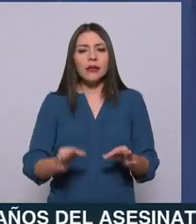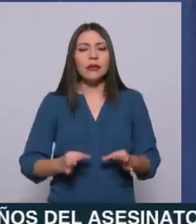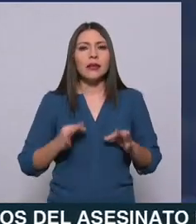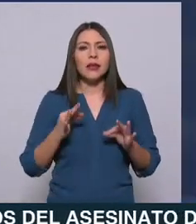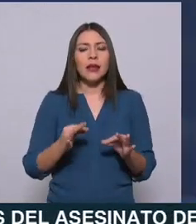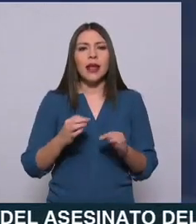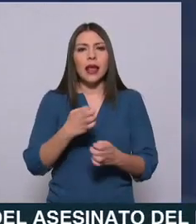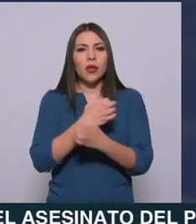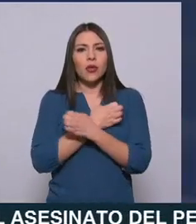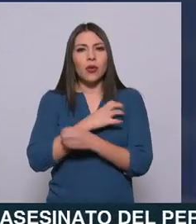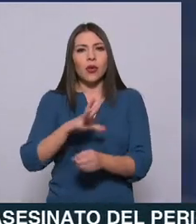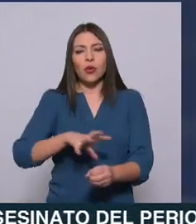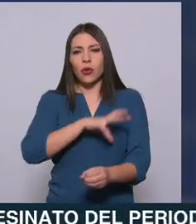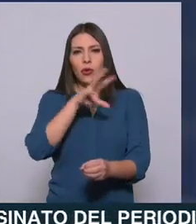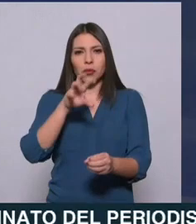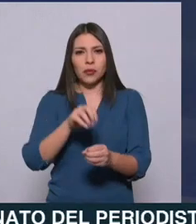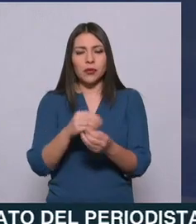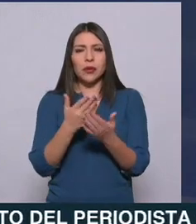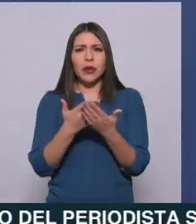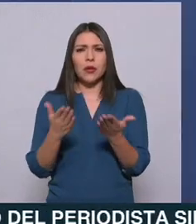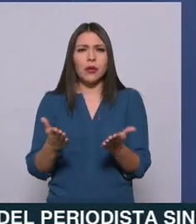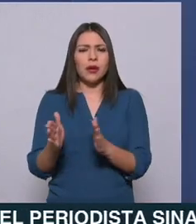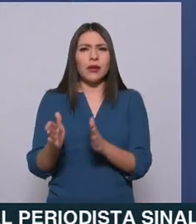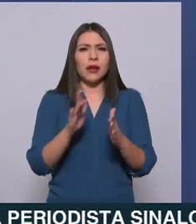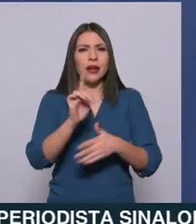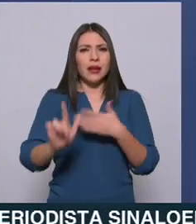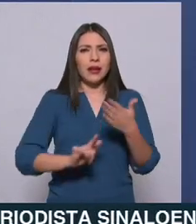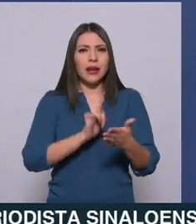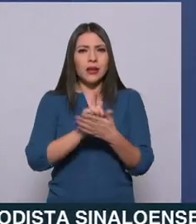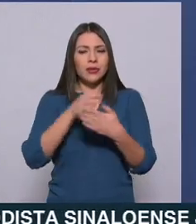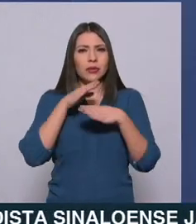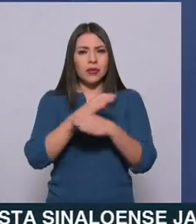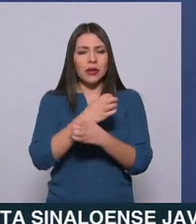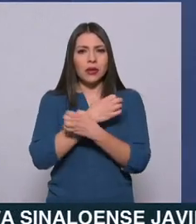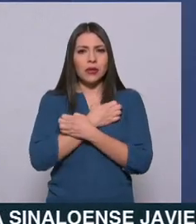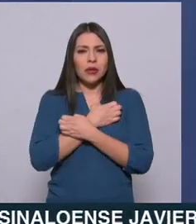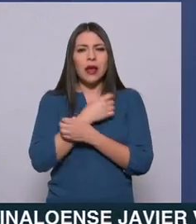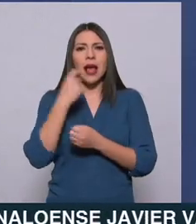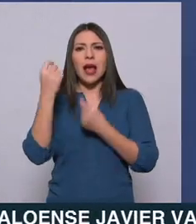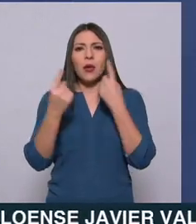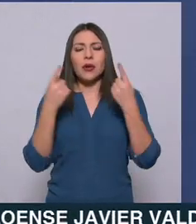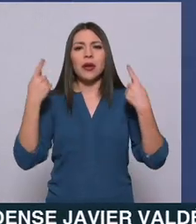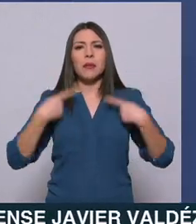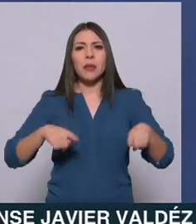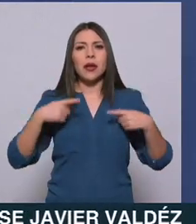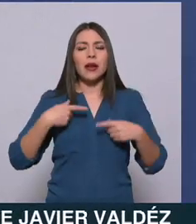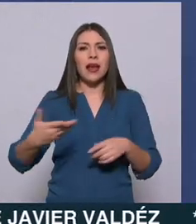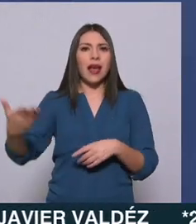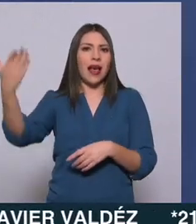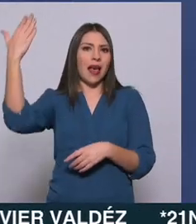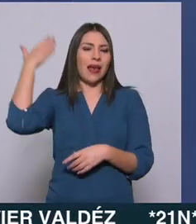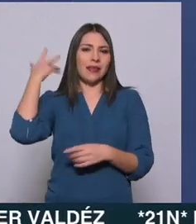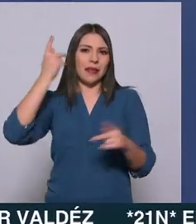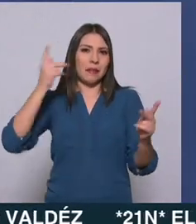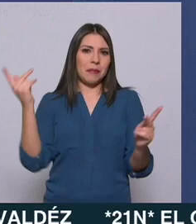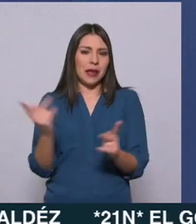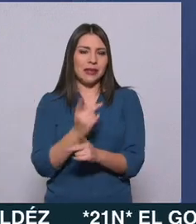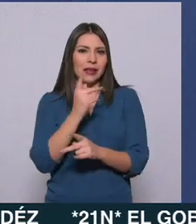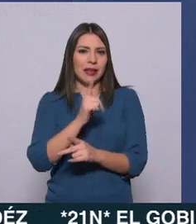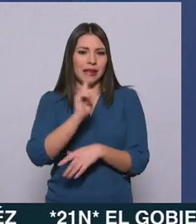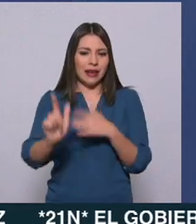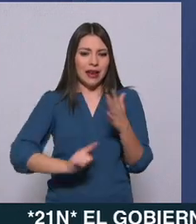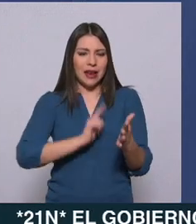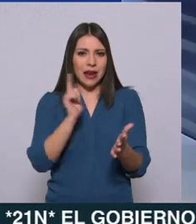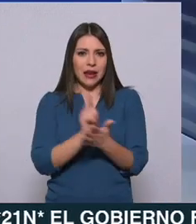con esta reforma educativa se están saldando las deudas que se tenían con los docentes con la anterior reforma o mal llamada, como ellos